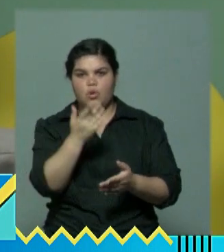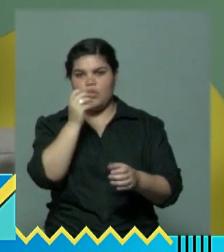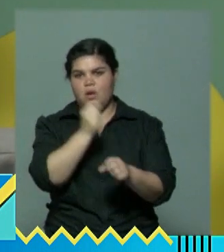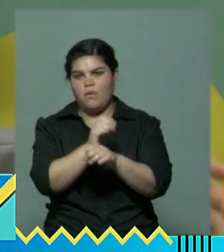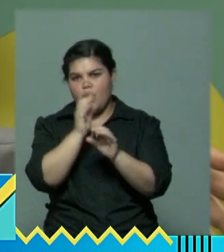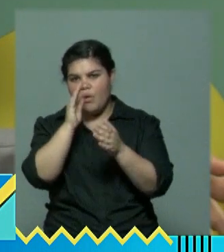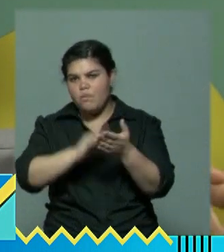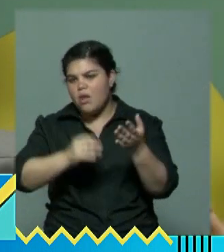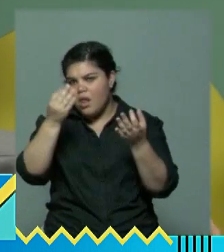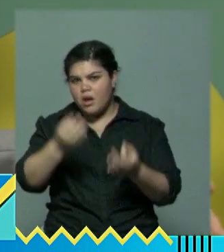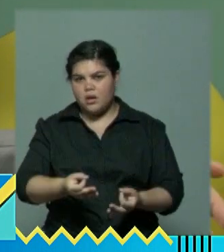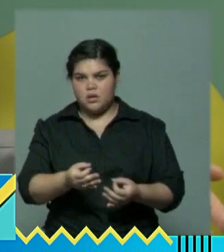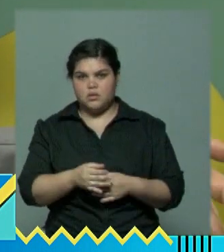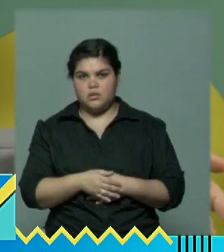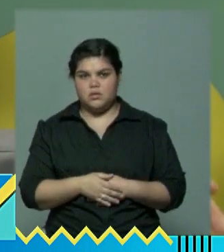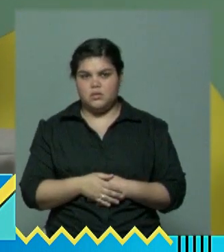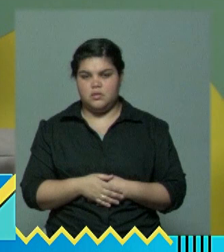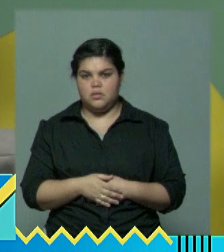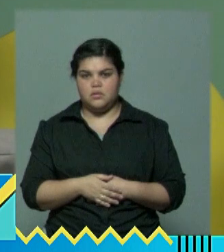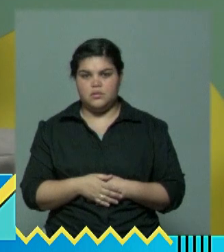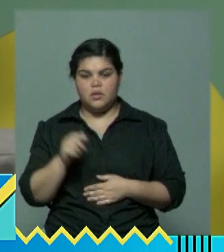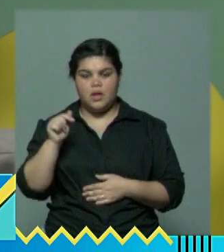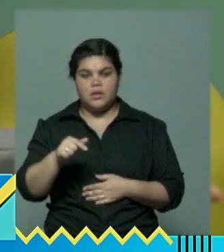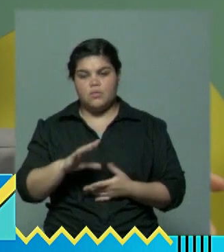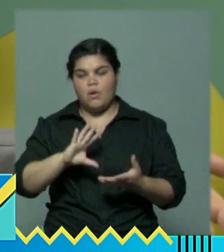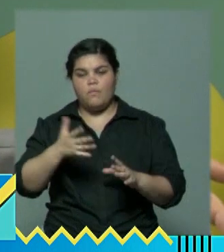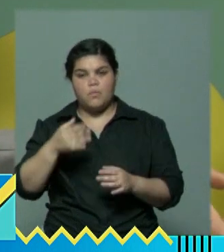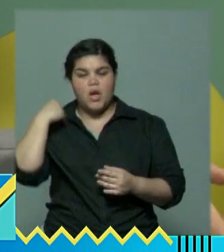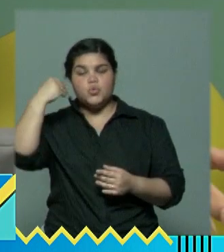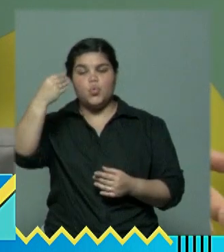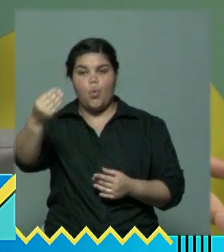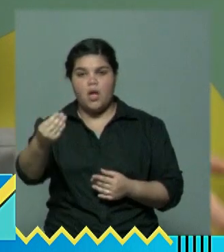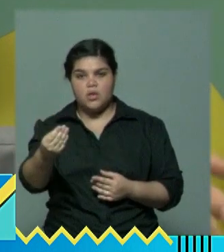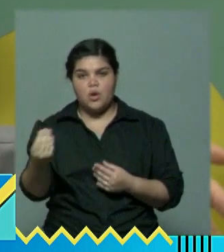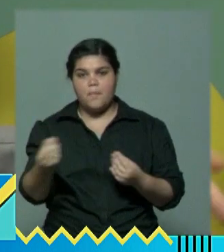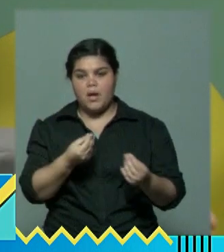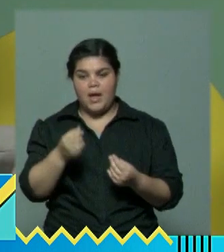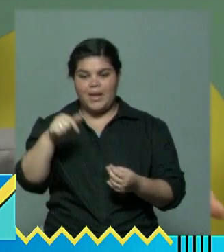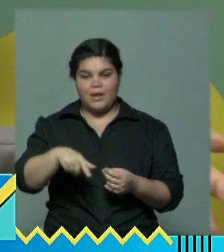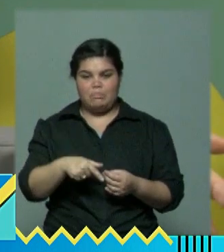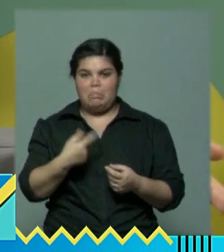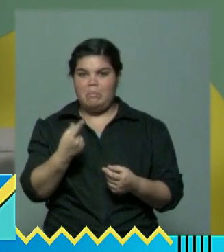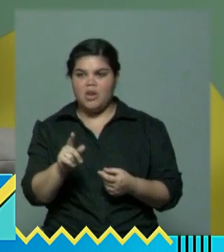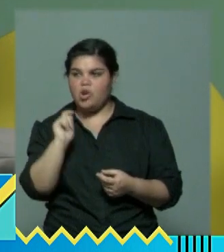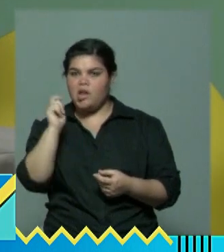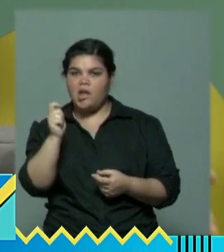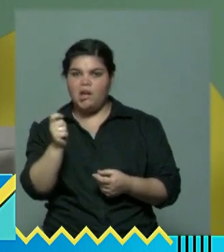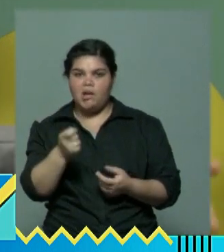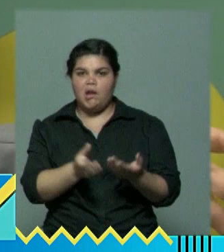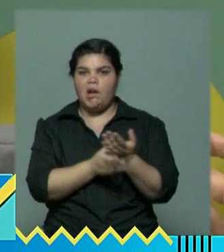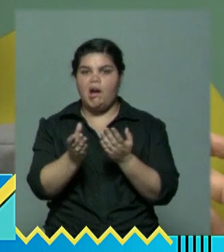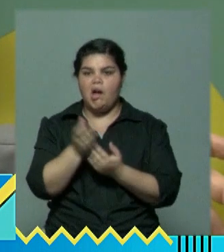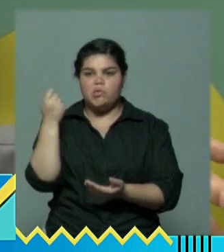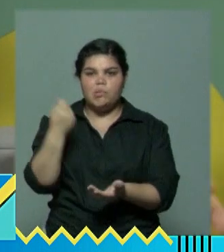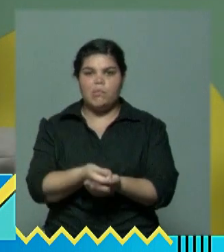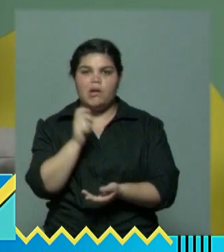como un ideal que a veces en el esquema macro no se puede porque alguien tiene que pagar los costos o algo se